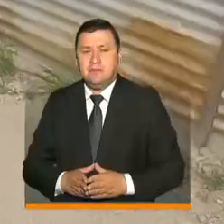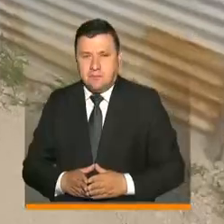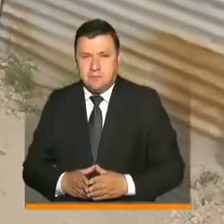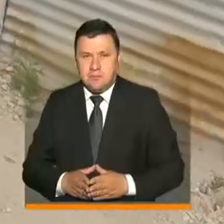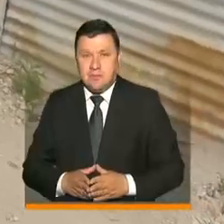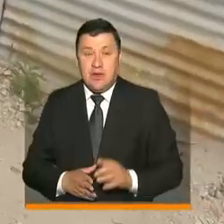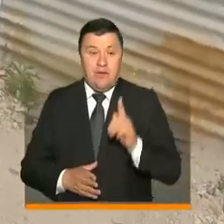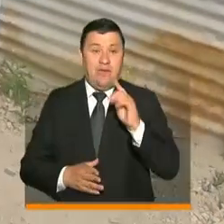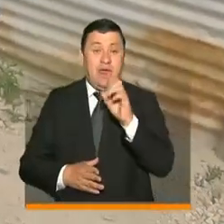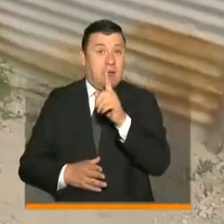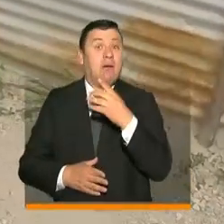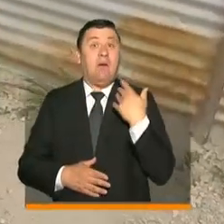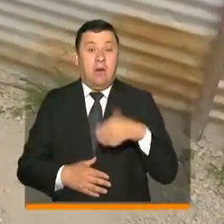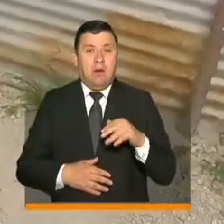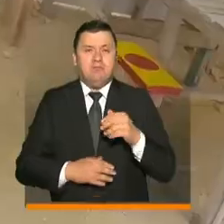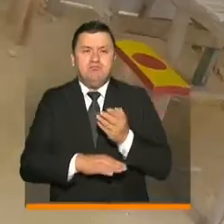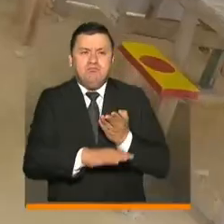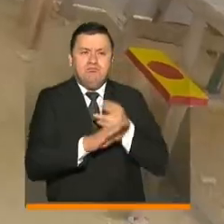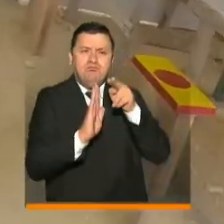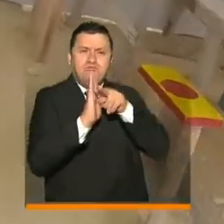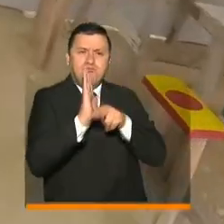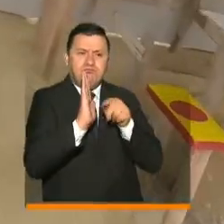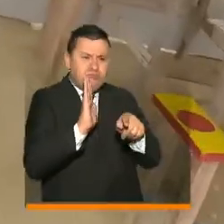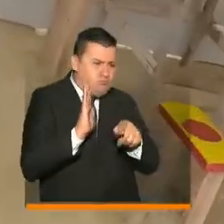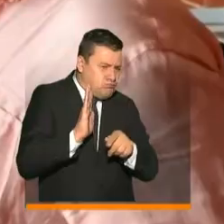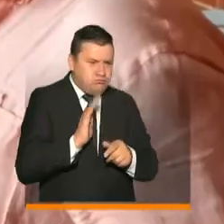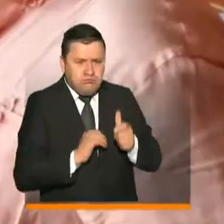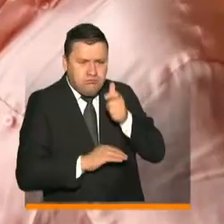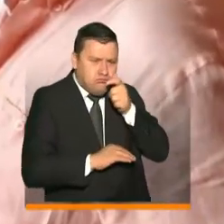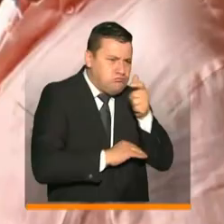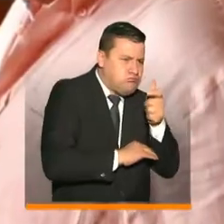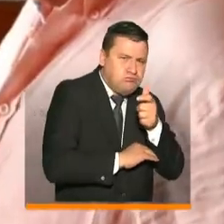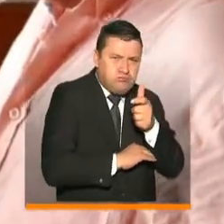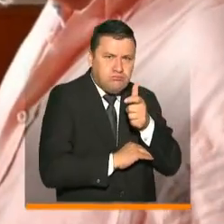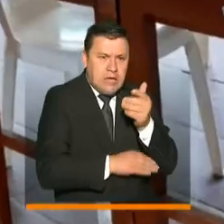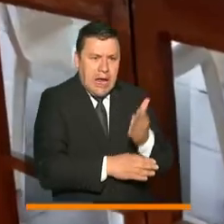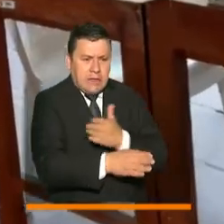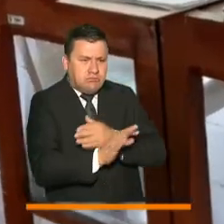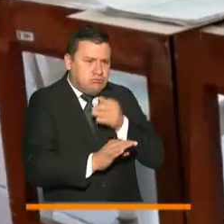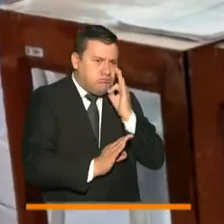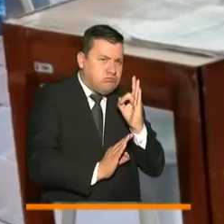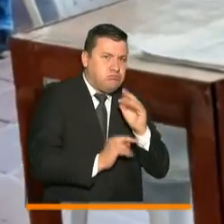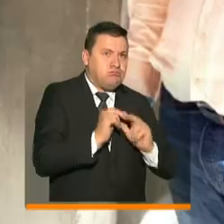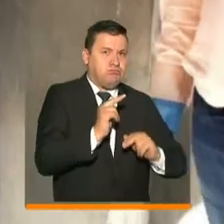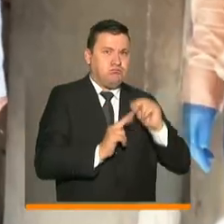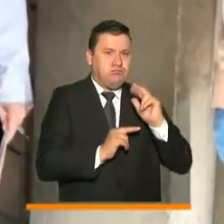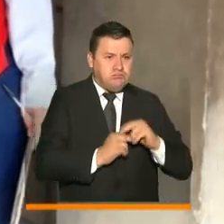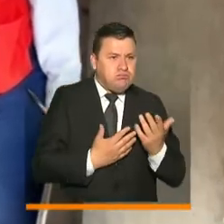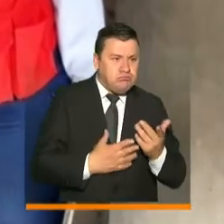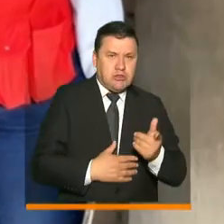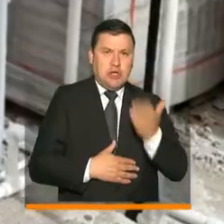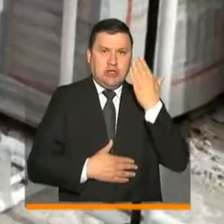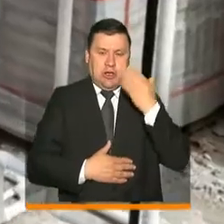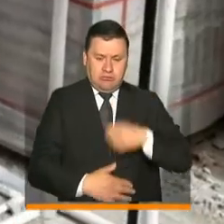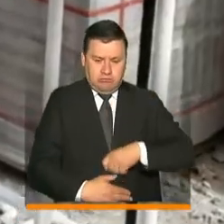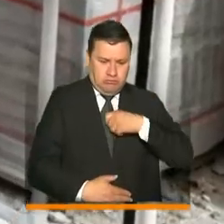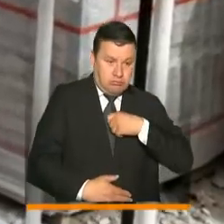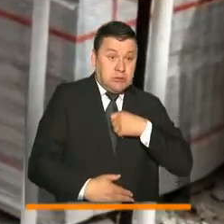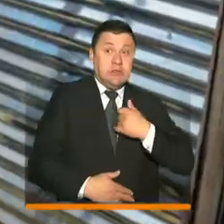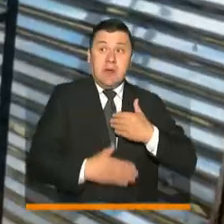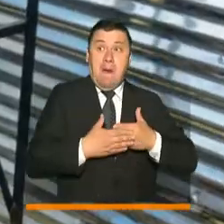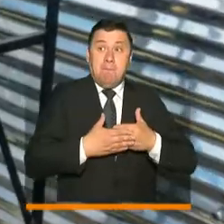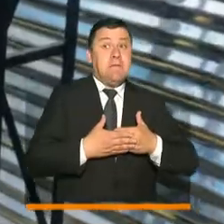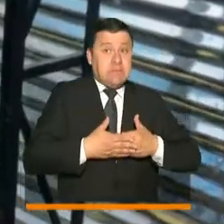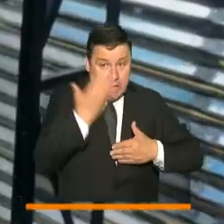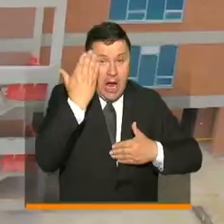El FIE realiza bajo estrictos protocolos las inspecciones y revisiones previas para garantizar las condiciones que permiten reanudar las obras